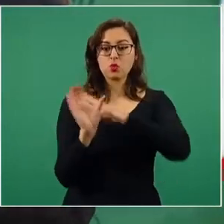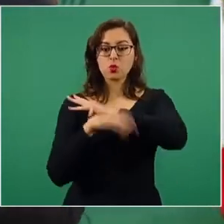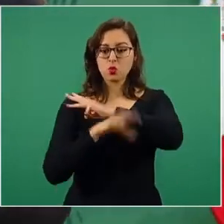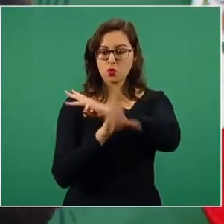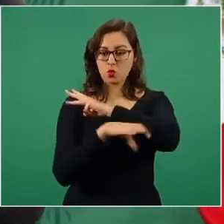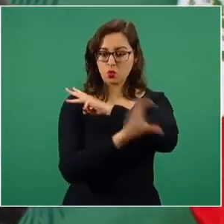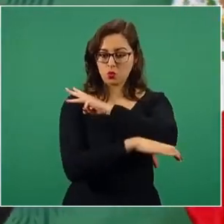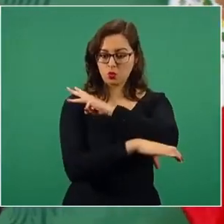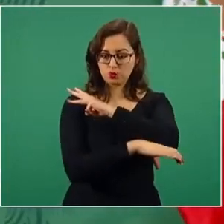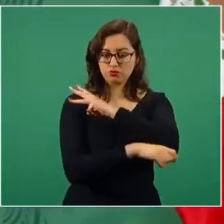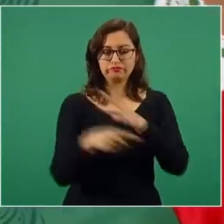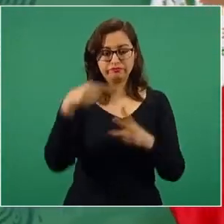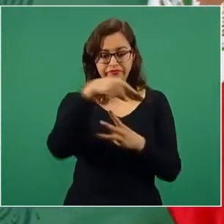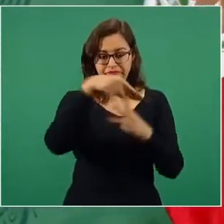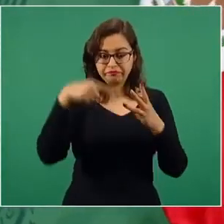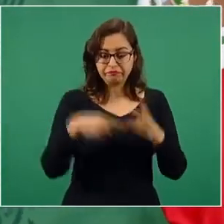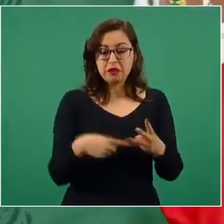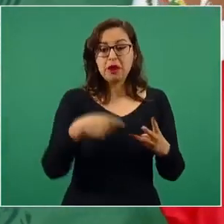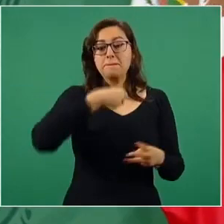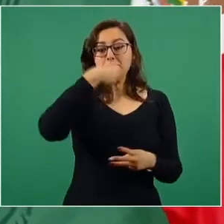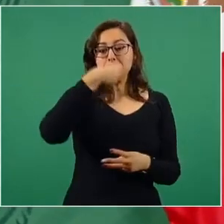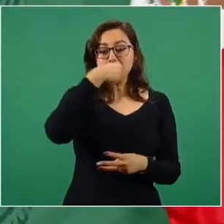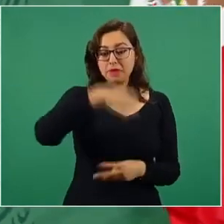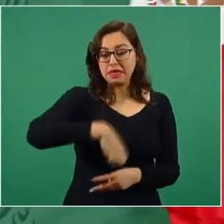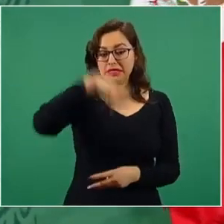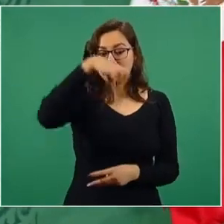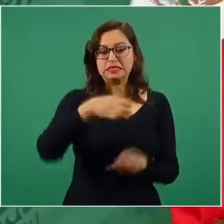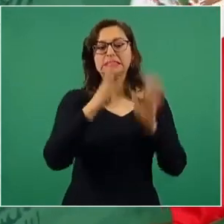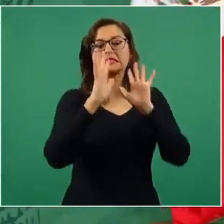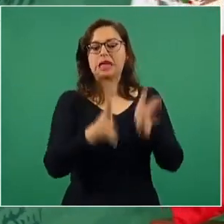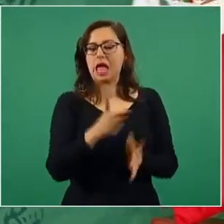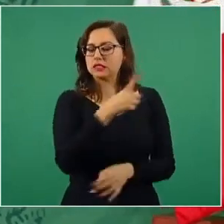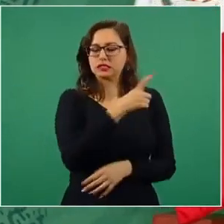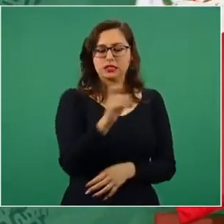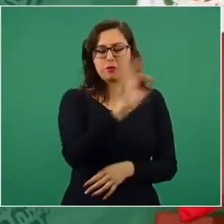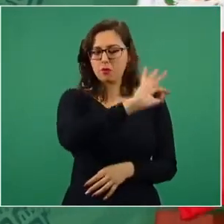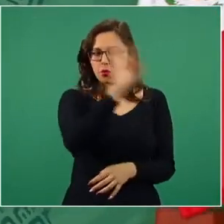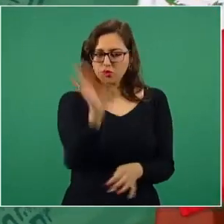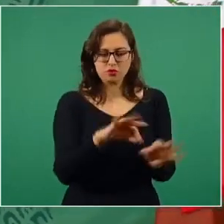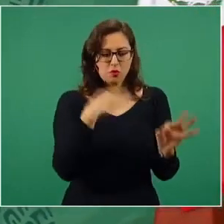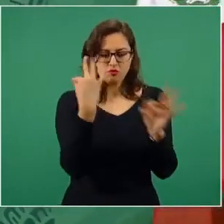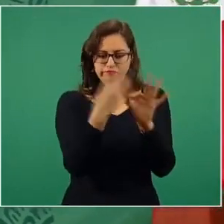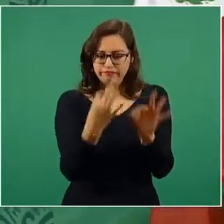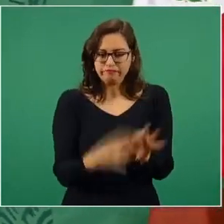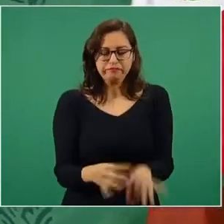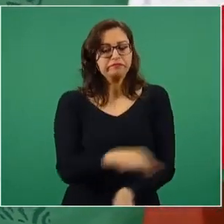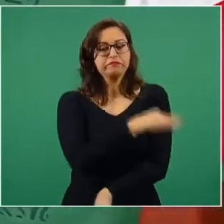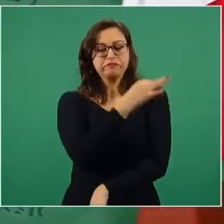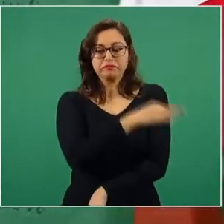Cuajimalpa, pero así también en el resto del país.